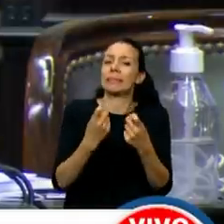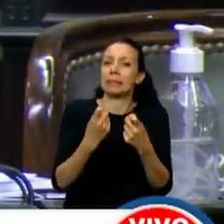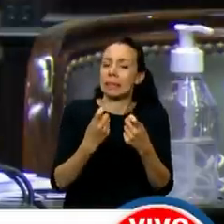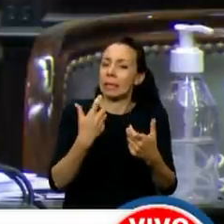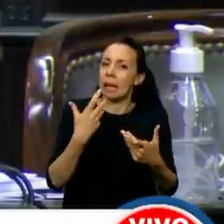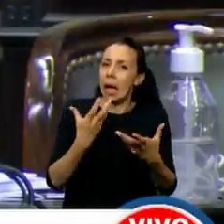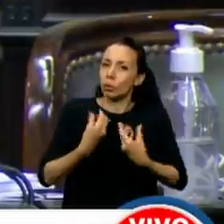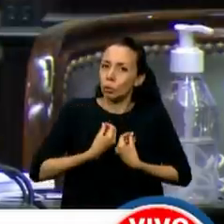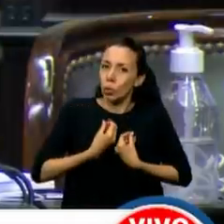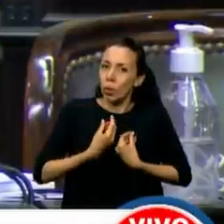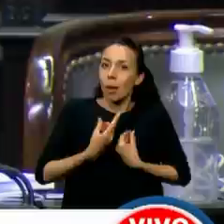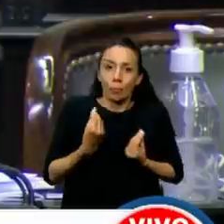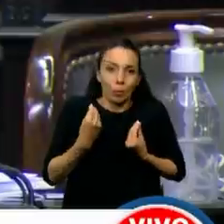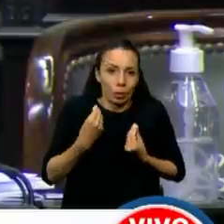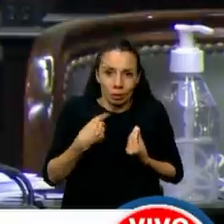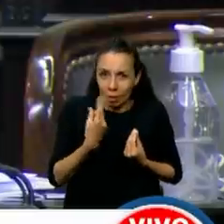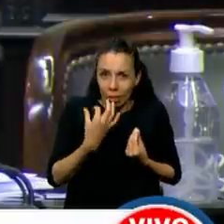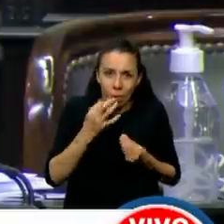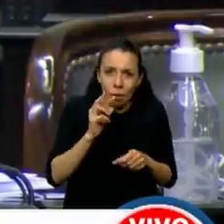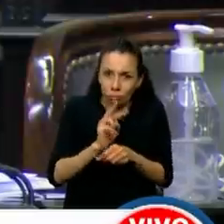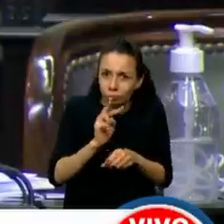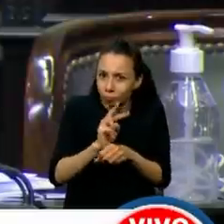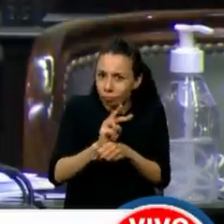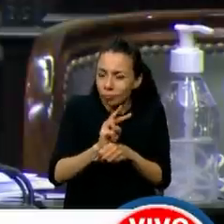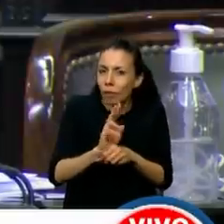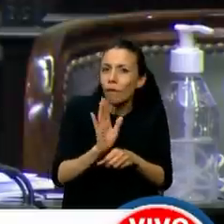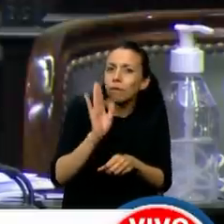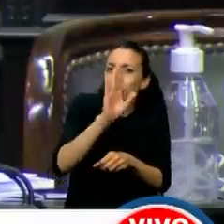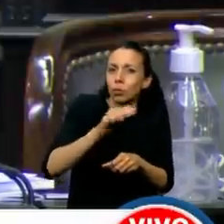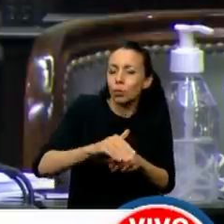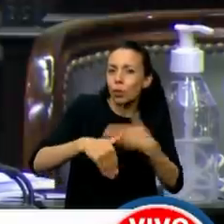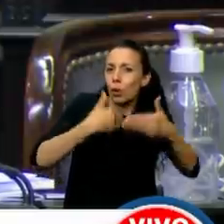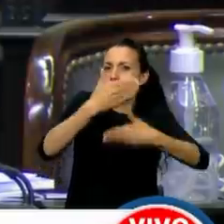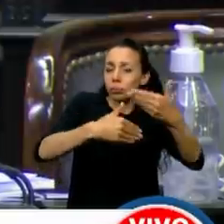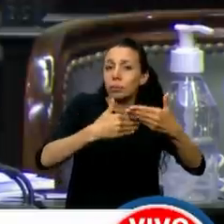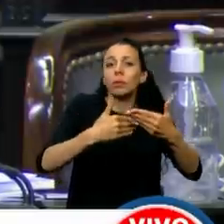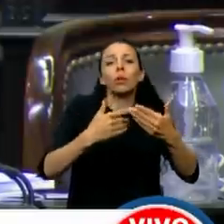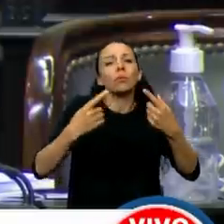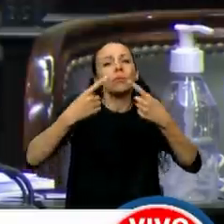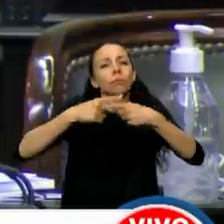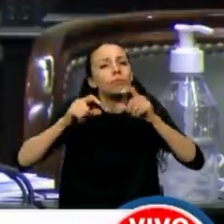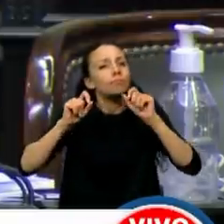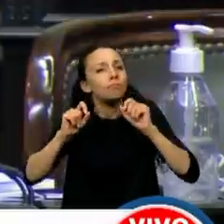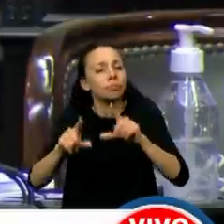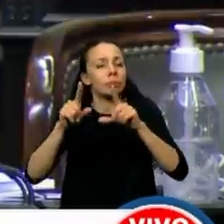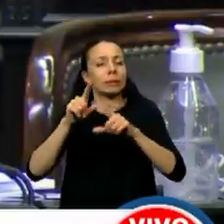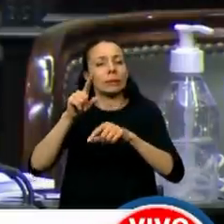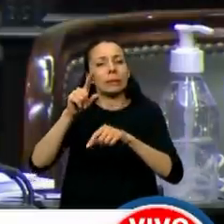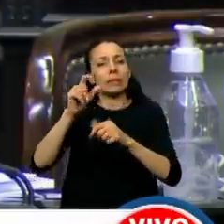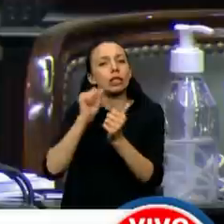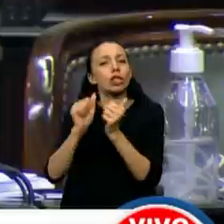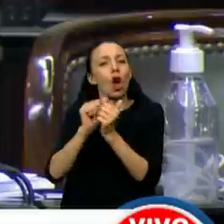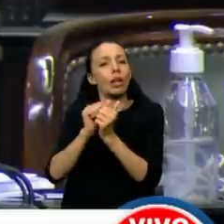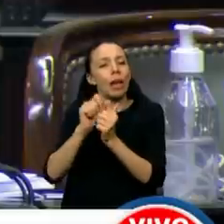preservar para las futuras generaciones parte del patrimonio que hace a la historia chaqueña las ruinas del kilómetro